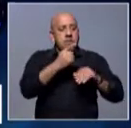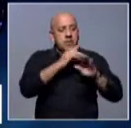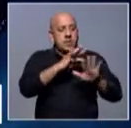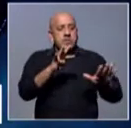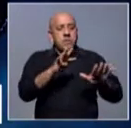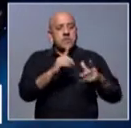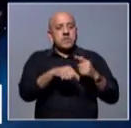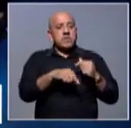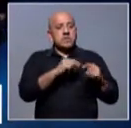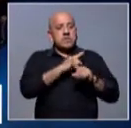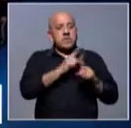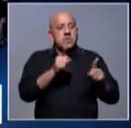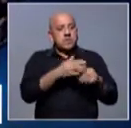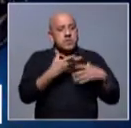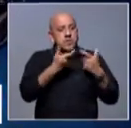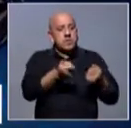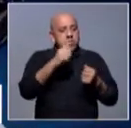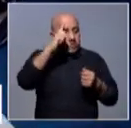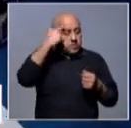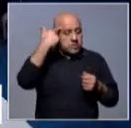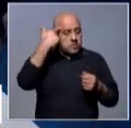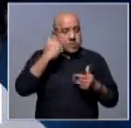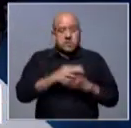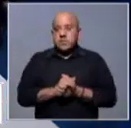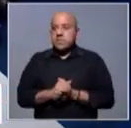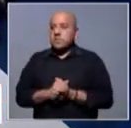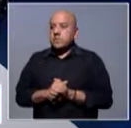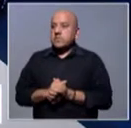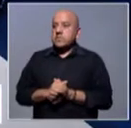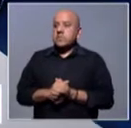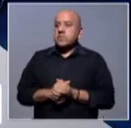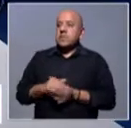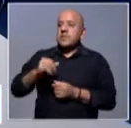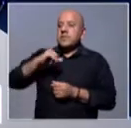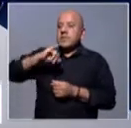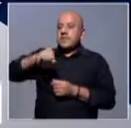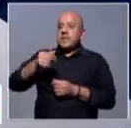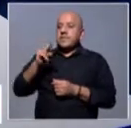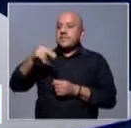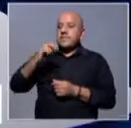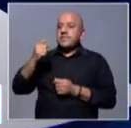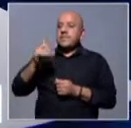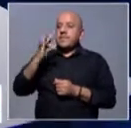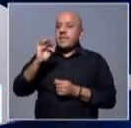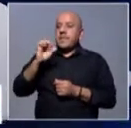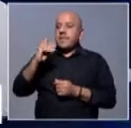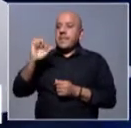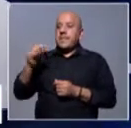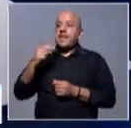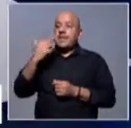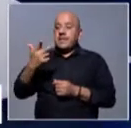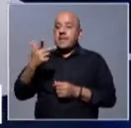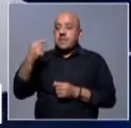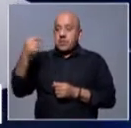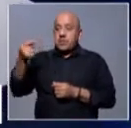partido que no apoya a la calle pau para el ballottage claro de hecho en la junta federal hubo tres votos negativos dos